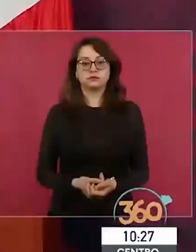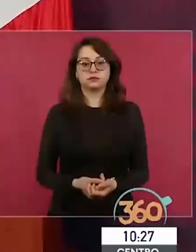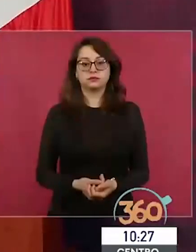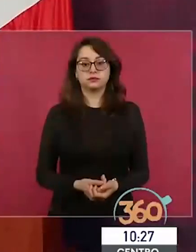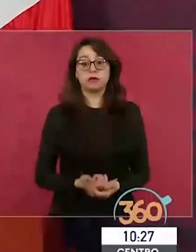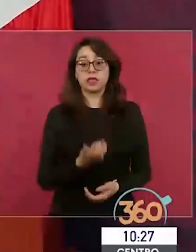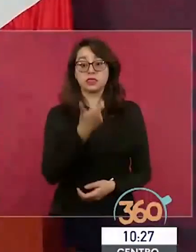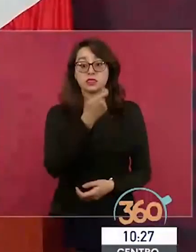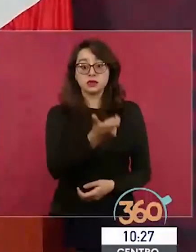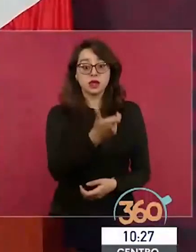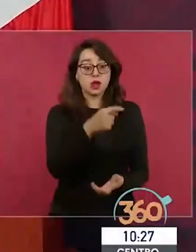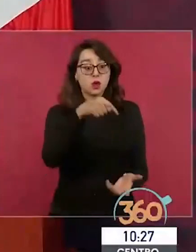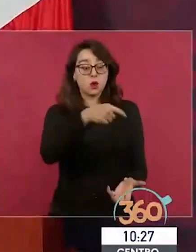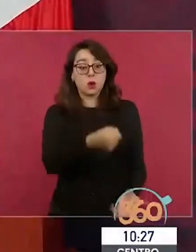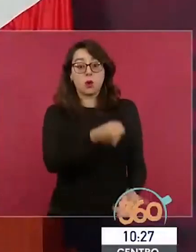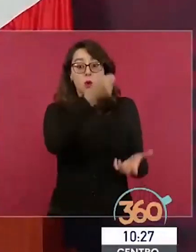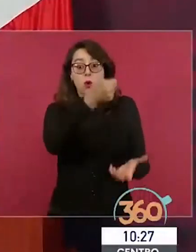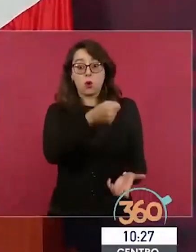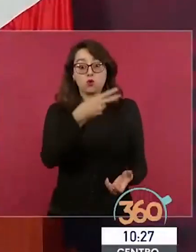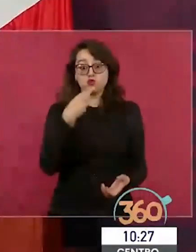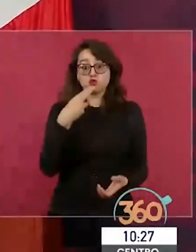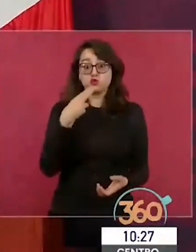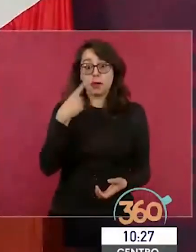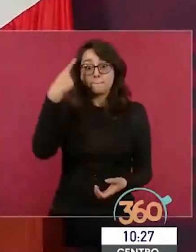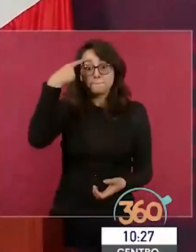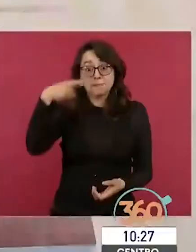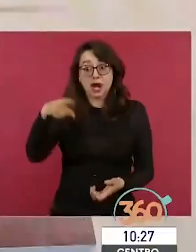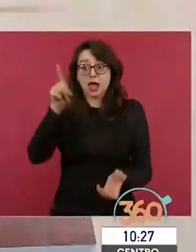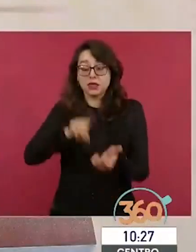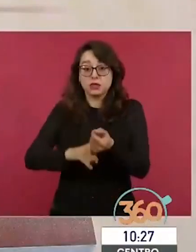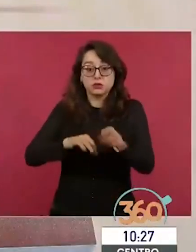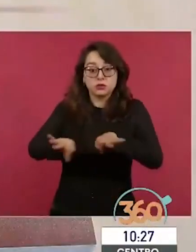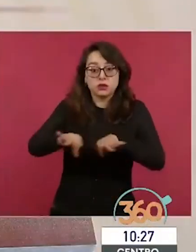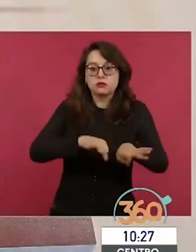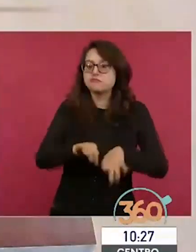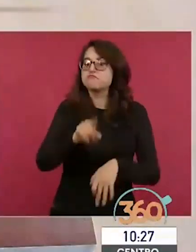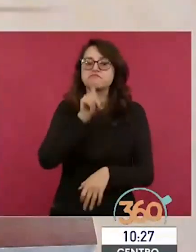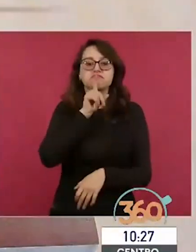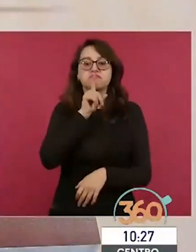esto todas las instituciones del Gobierno